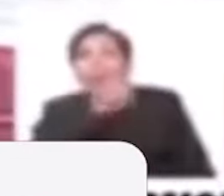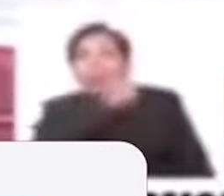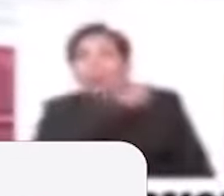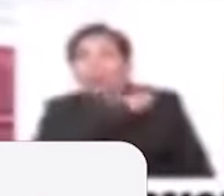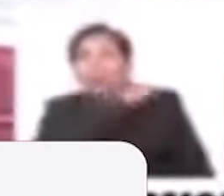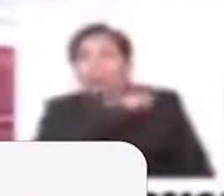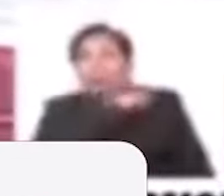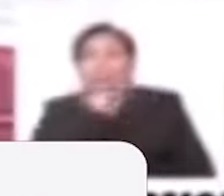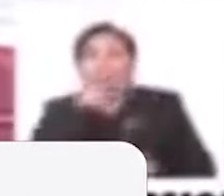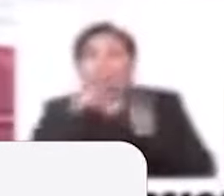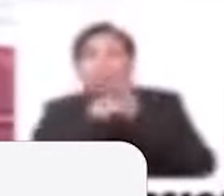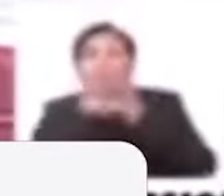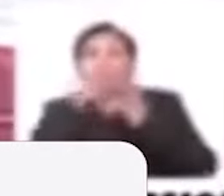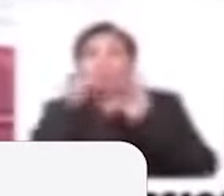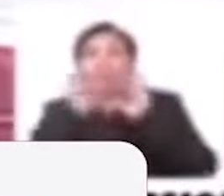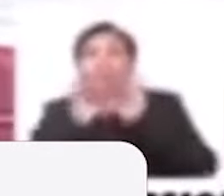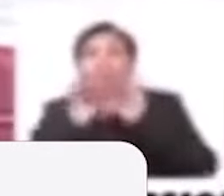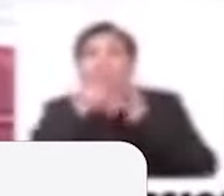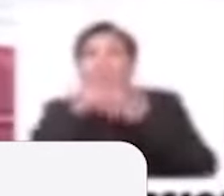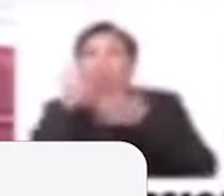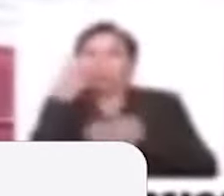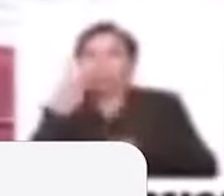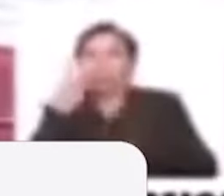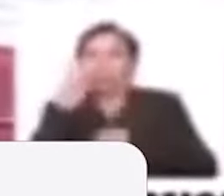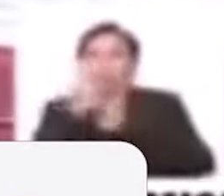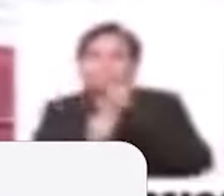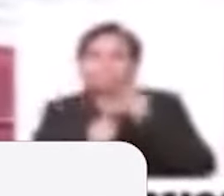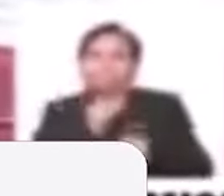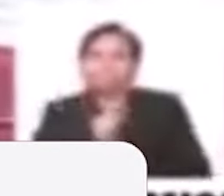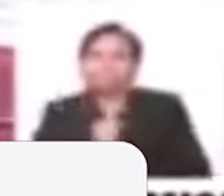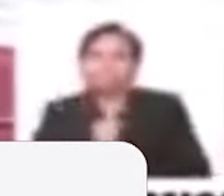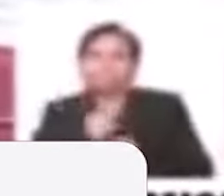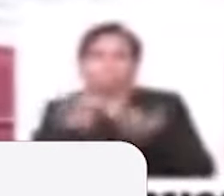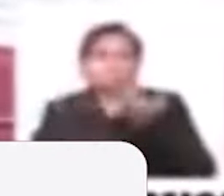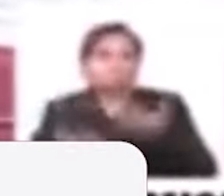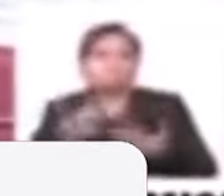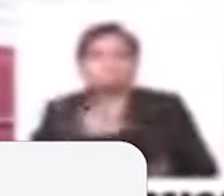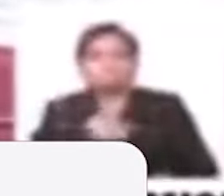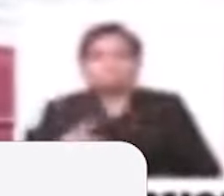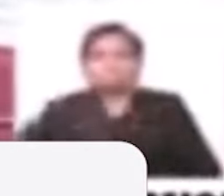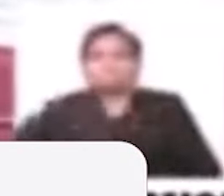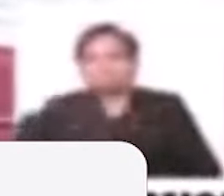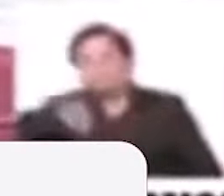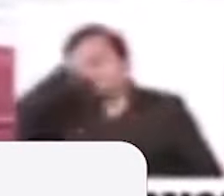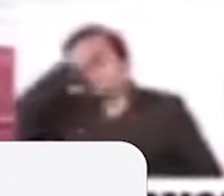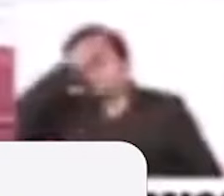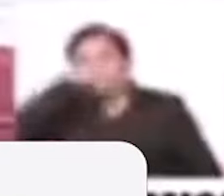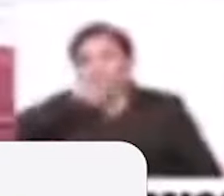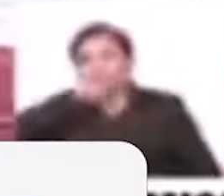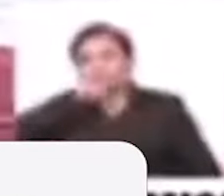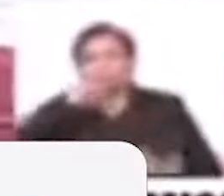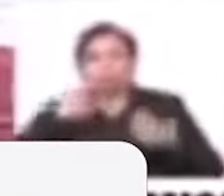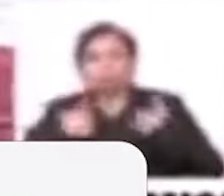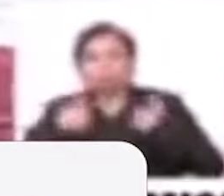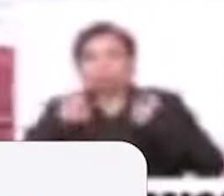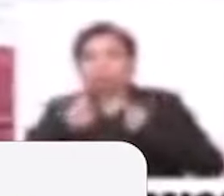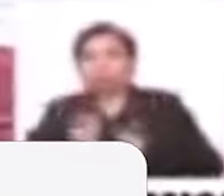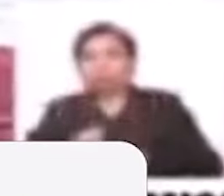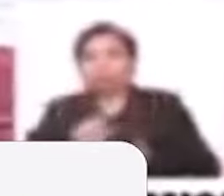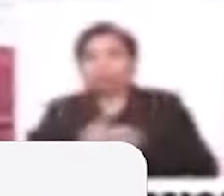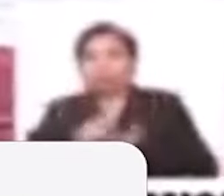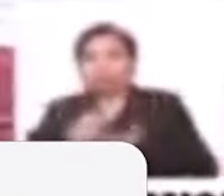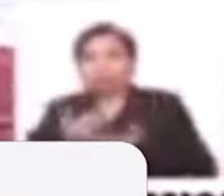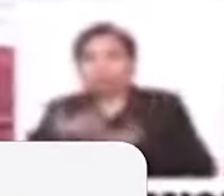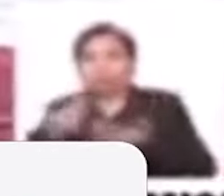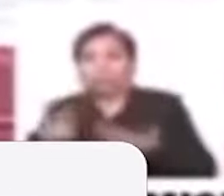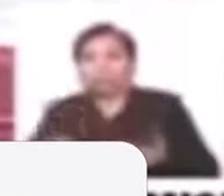dice bien claro, 2 años. Y si la presidenta en este caso tiene la potestad de cesarlo